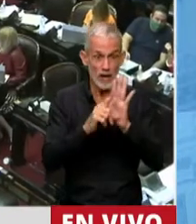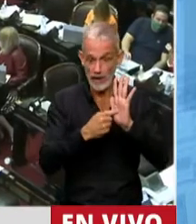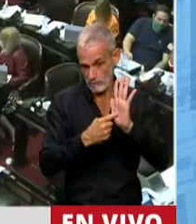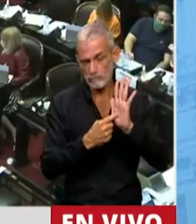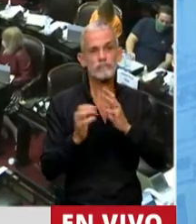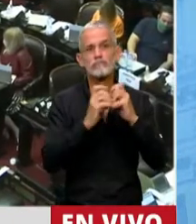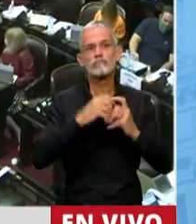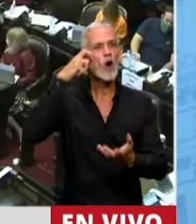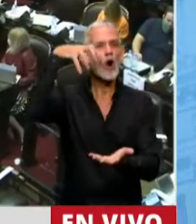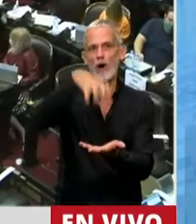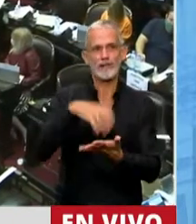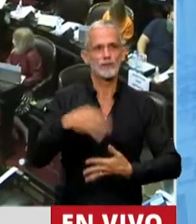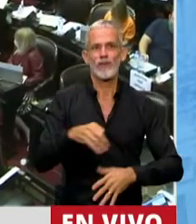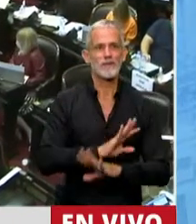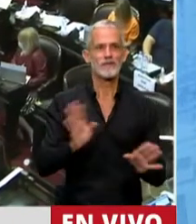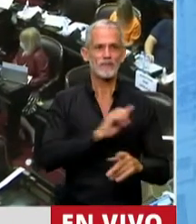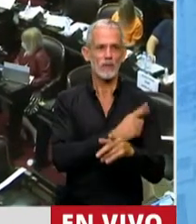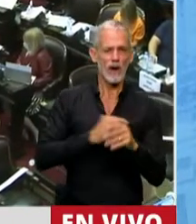a debatirlos en el Congreso.